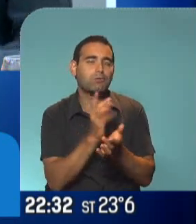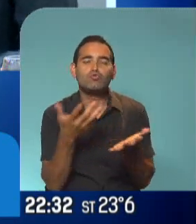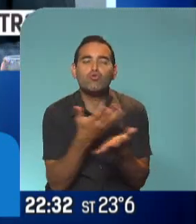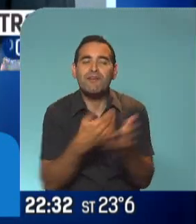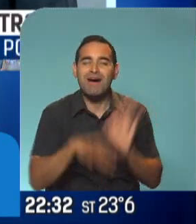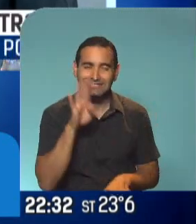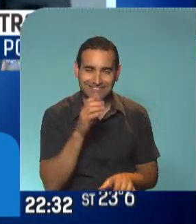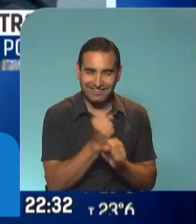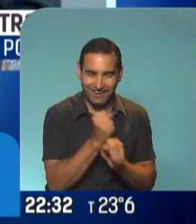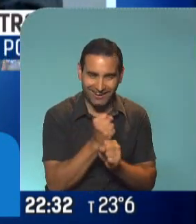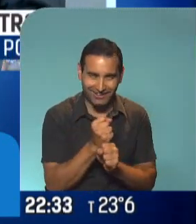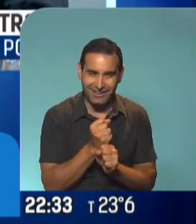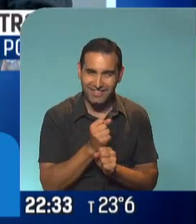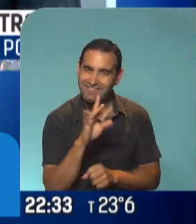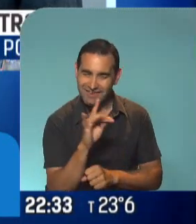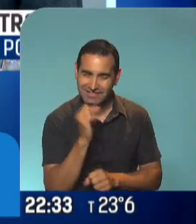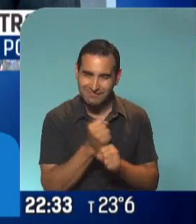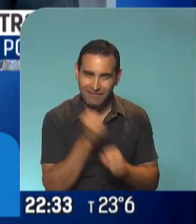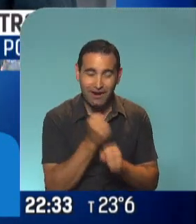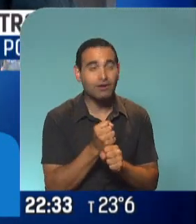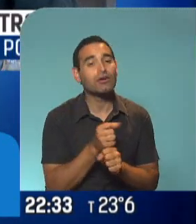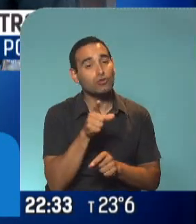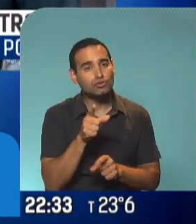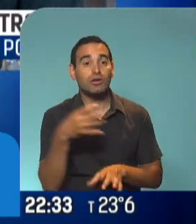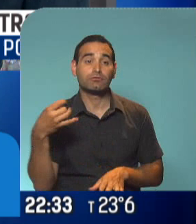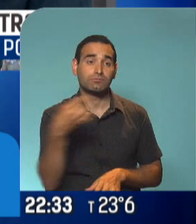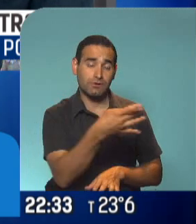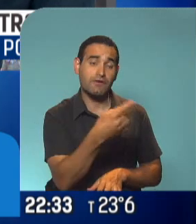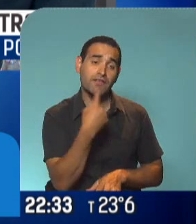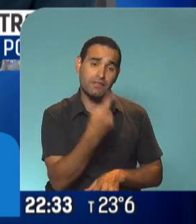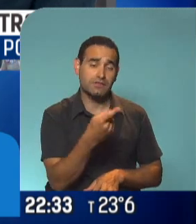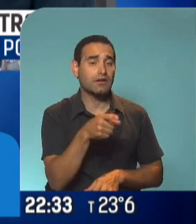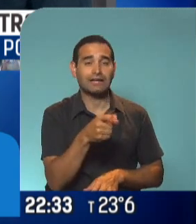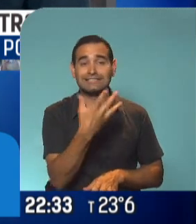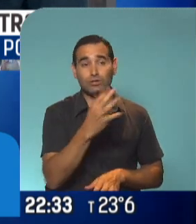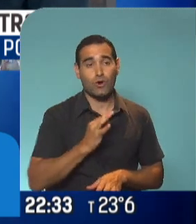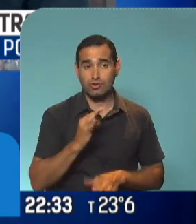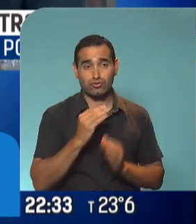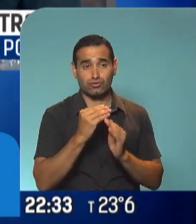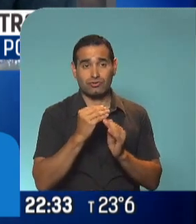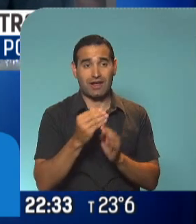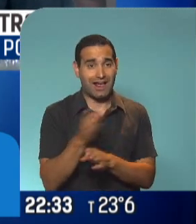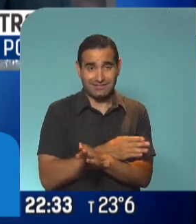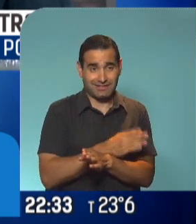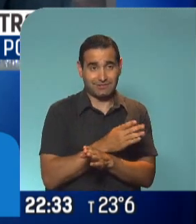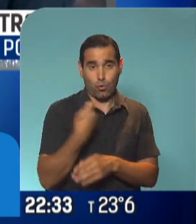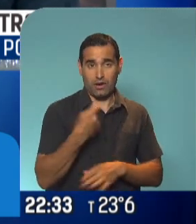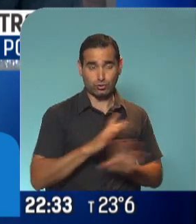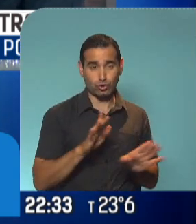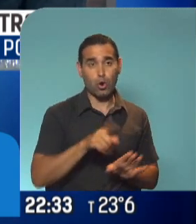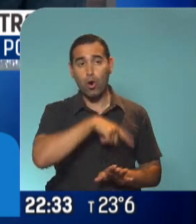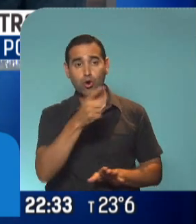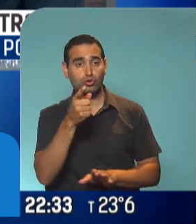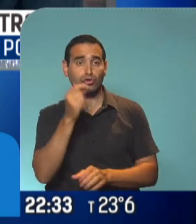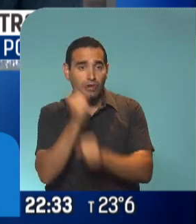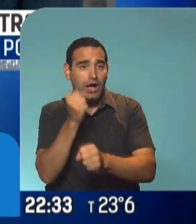lo tanto pueden, por ejemplo, en algunos casos el personal ferroviario puede partir 5 años antes a la jubilación que otro tipo de